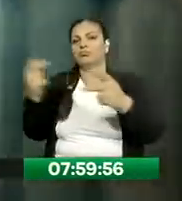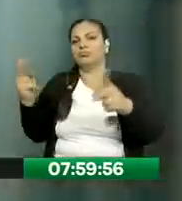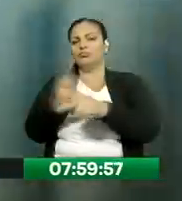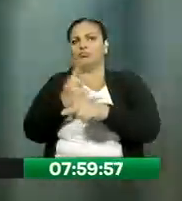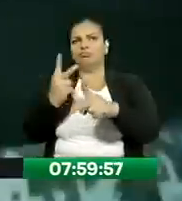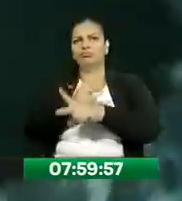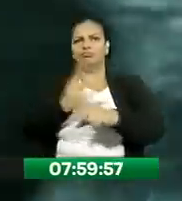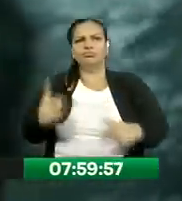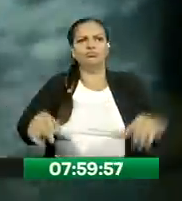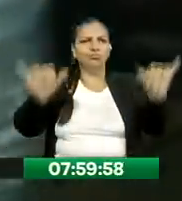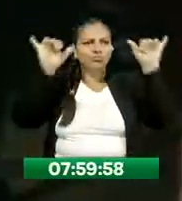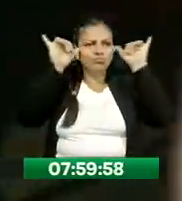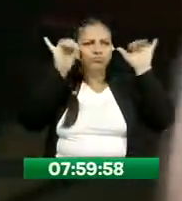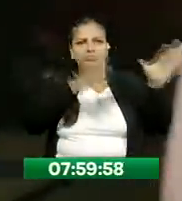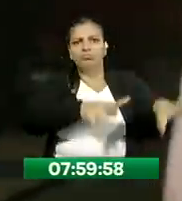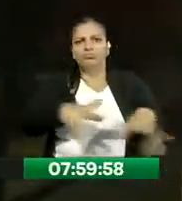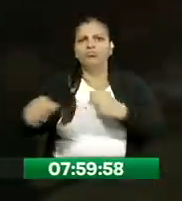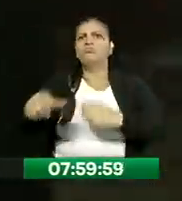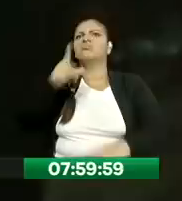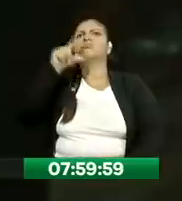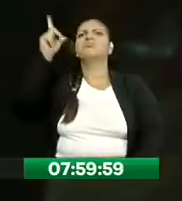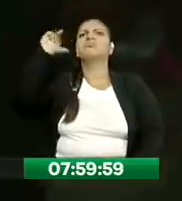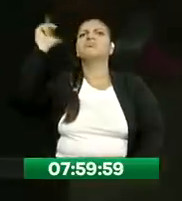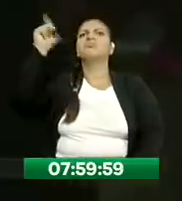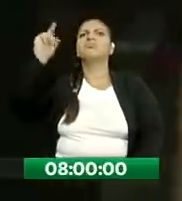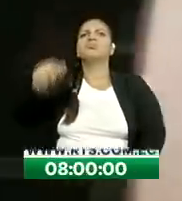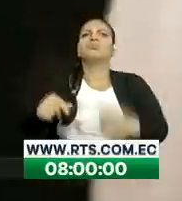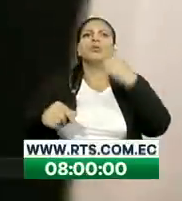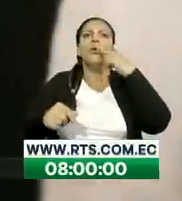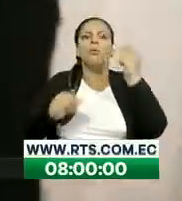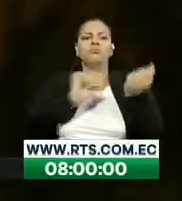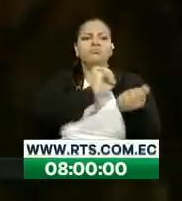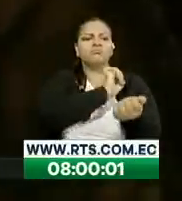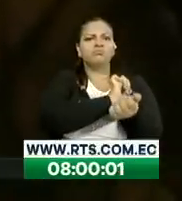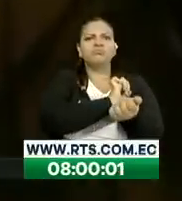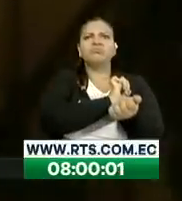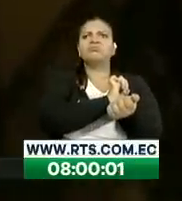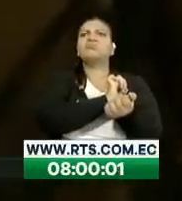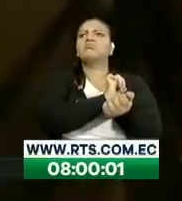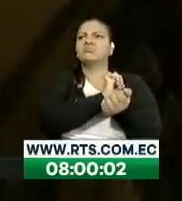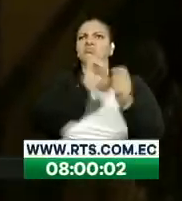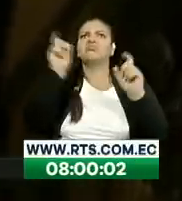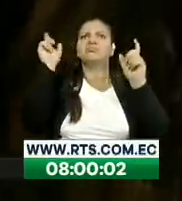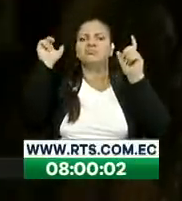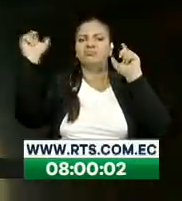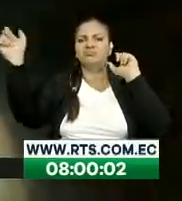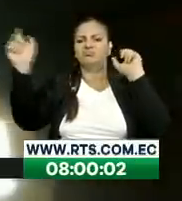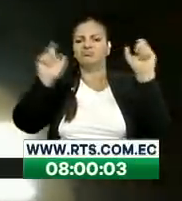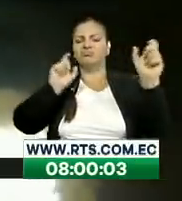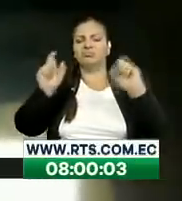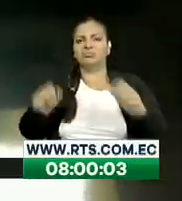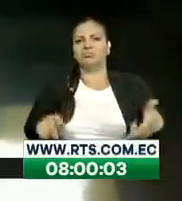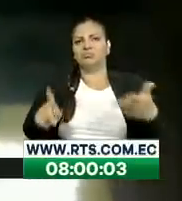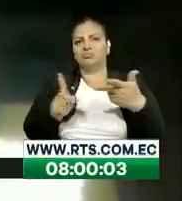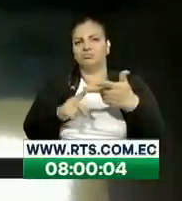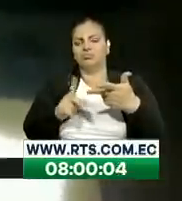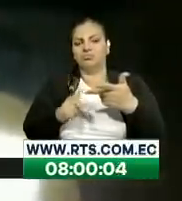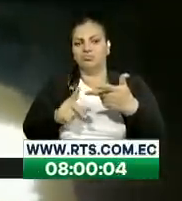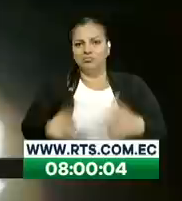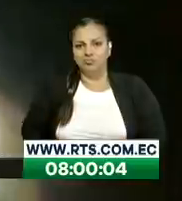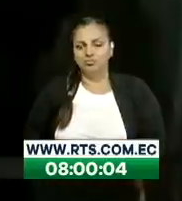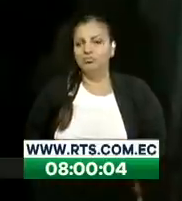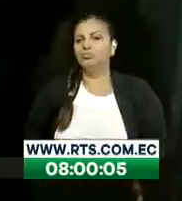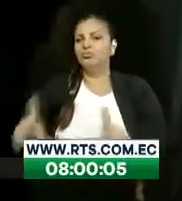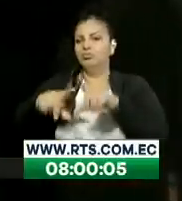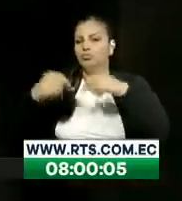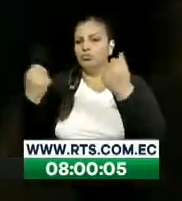colaboradores desde la prisión. Detienen a 12 presuntos miembros de una banda delictiva que, según las autoridades, ejecutó